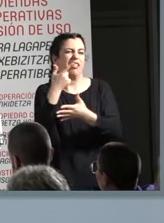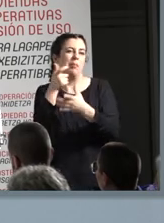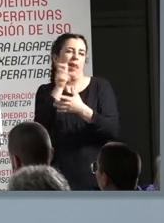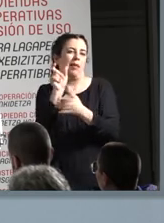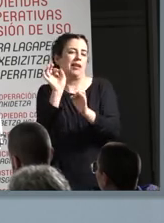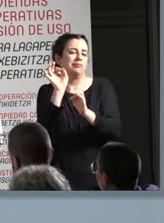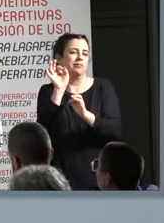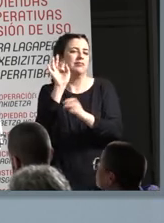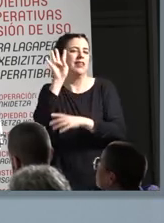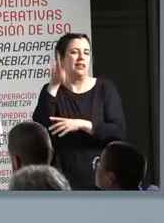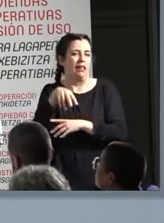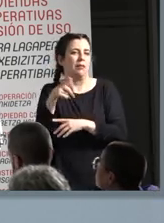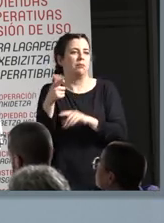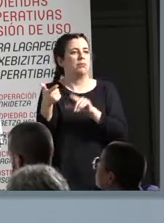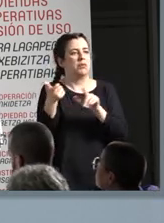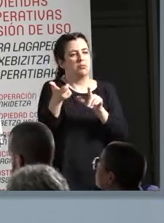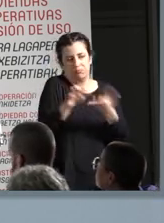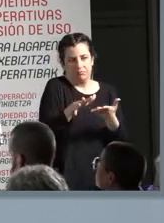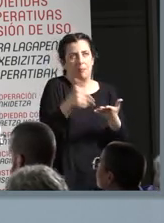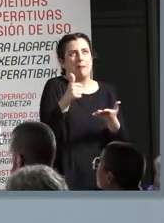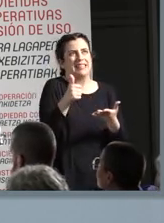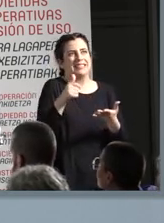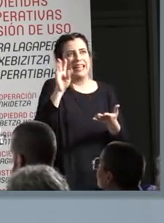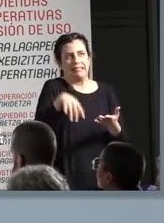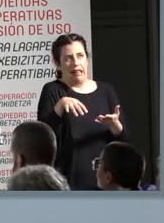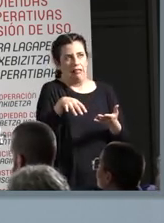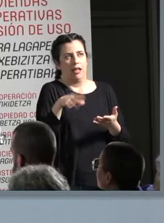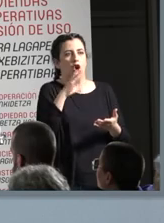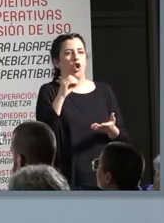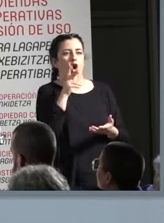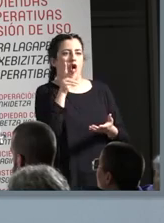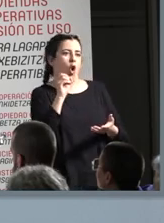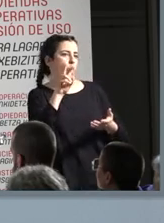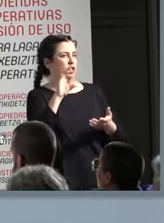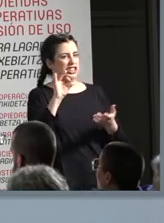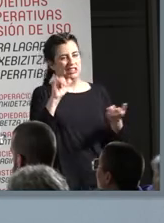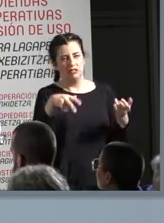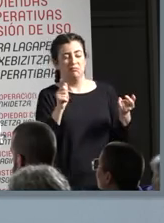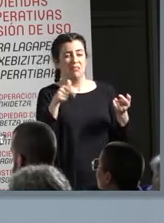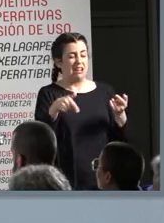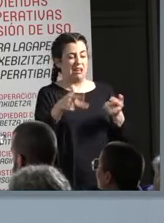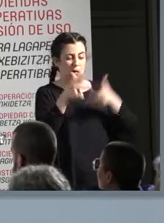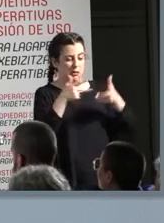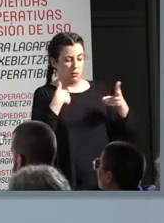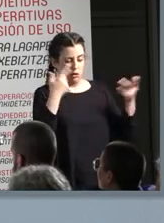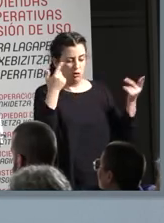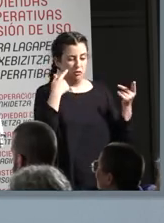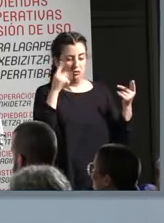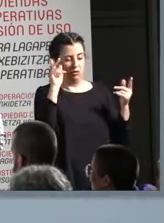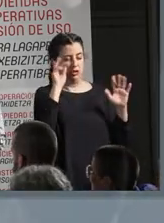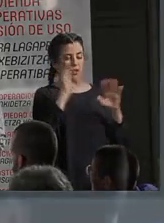precisa en catalán del término cohousing. Y en el castellano, cohienda, y en vasco no me he acabado de aclarar, pero estoy en